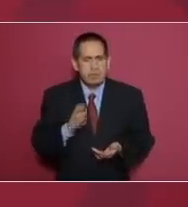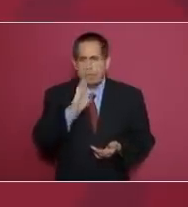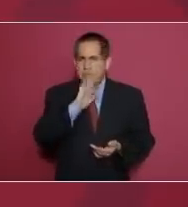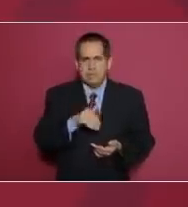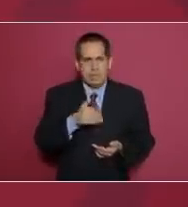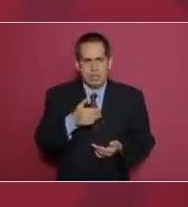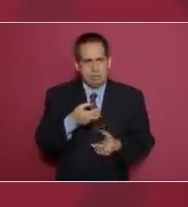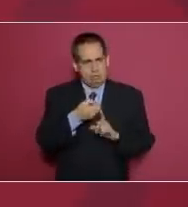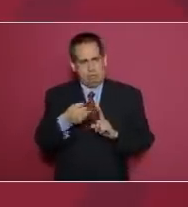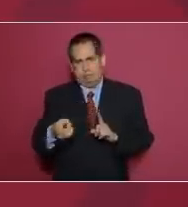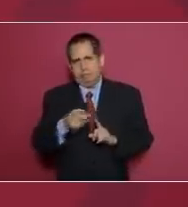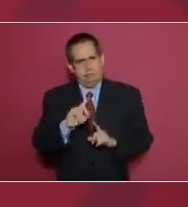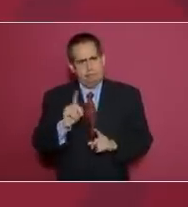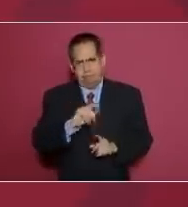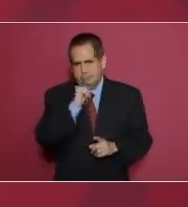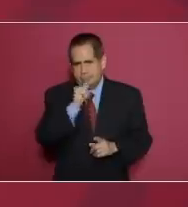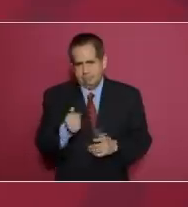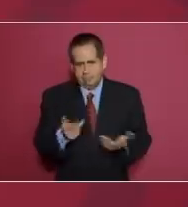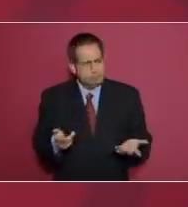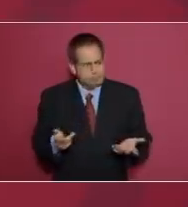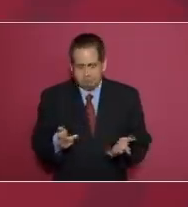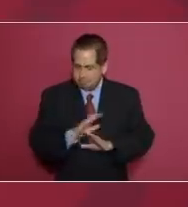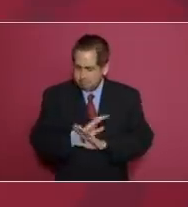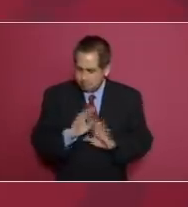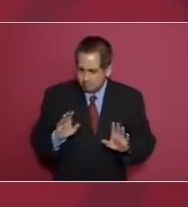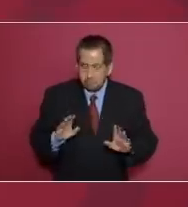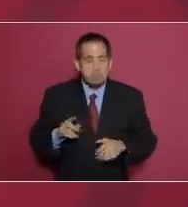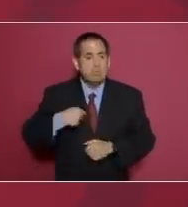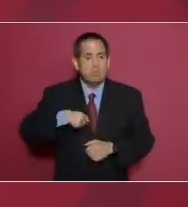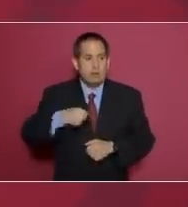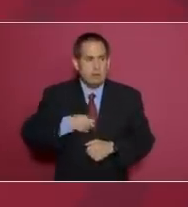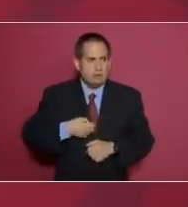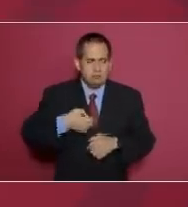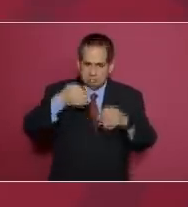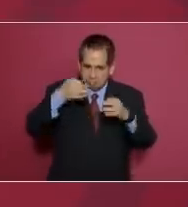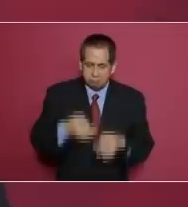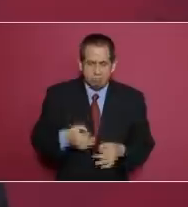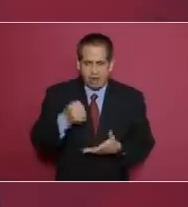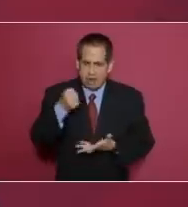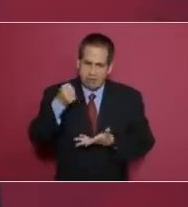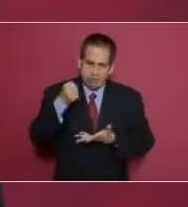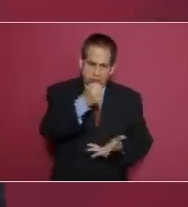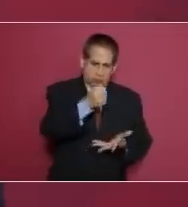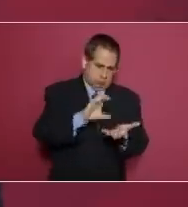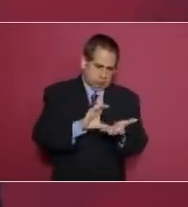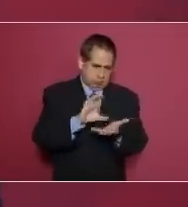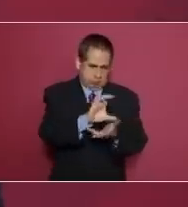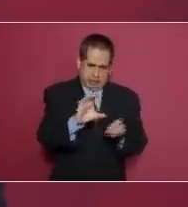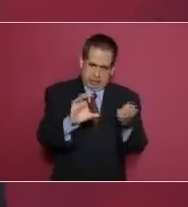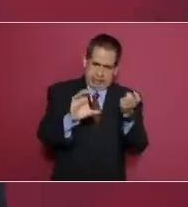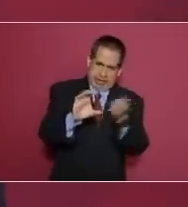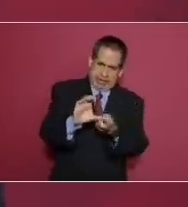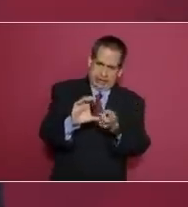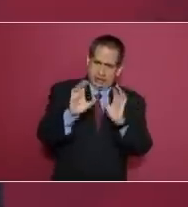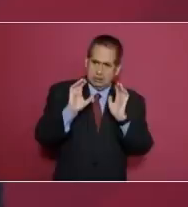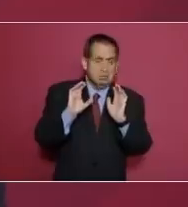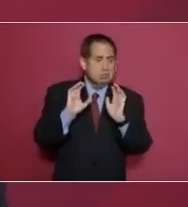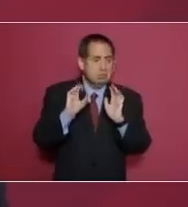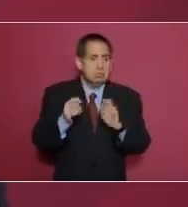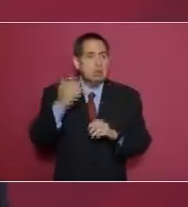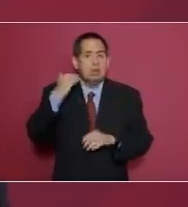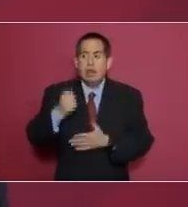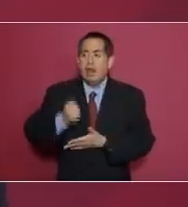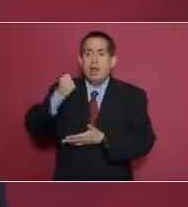irregular. Nosotros tenemos que ejercer el presupuesto como fue